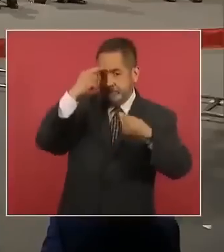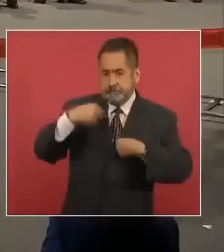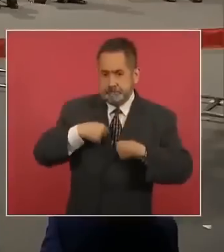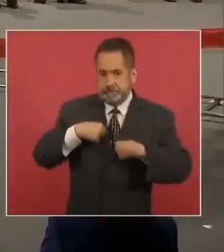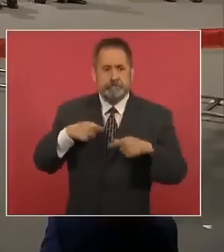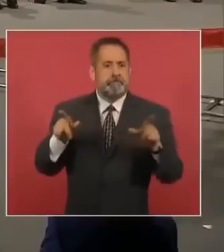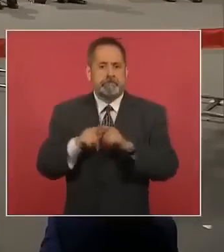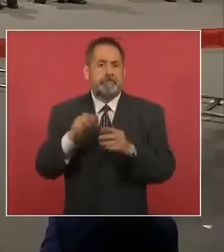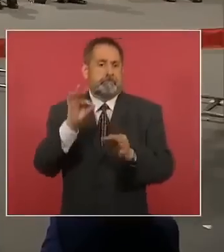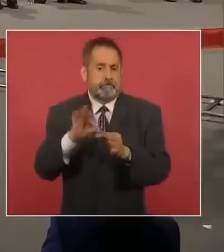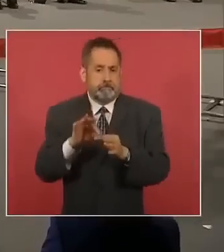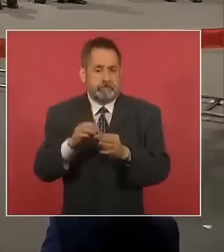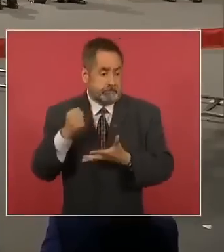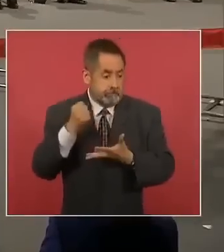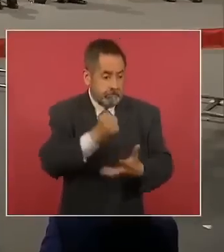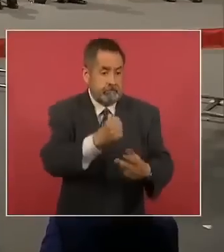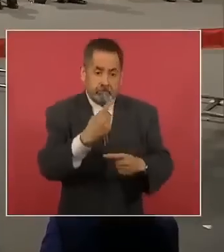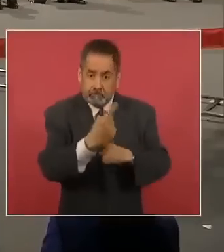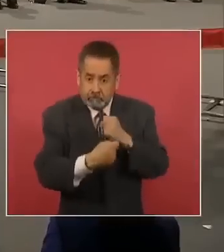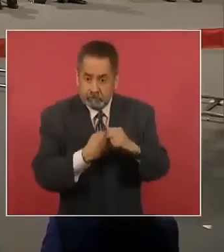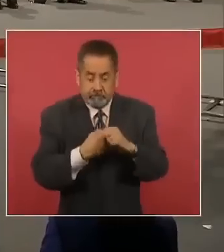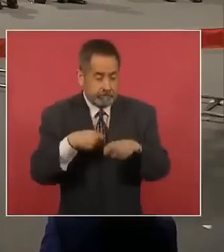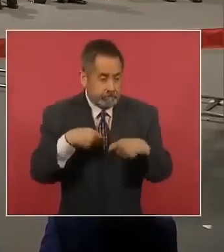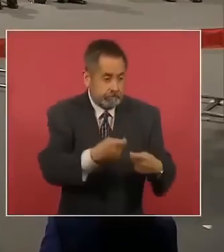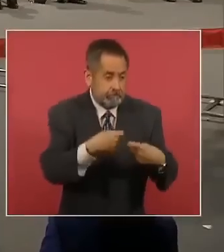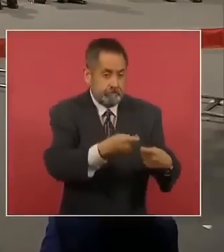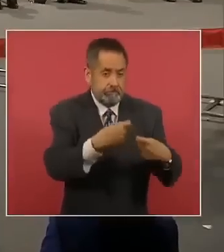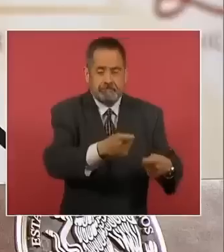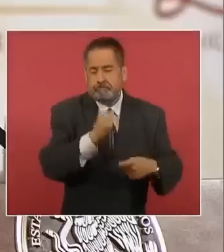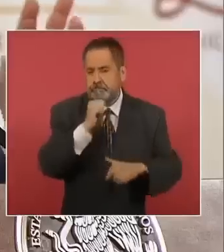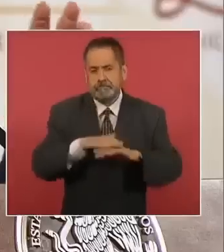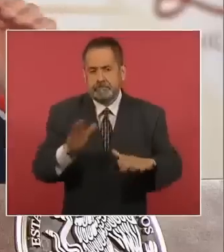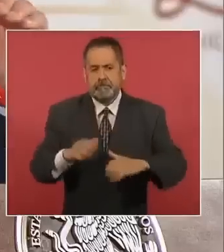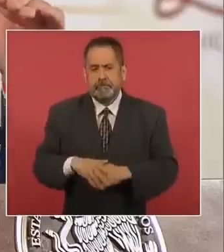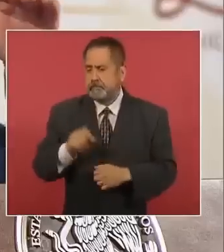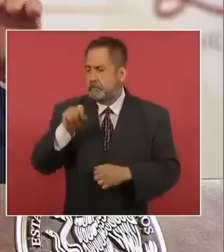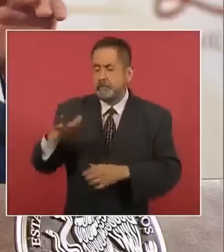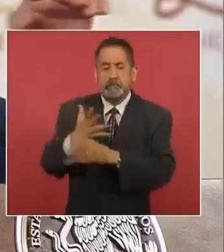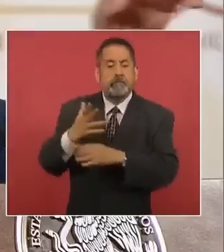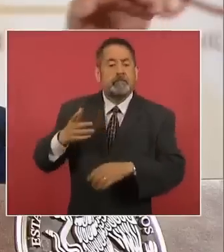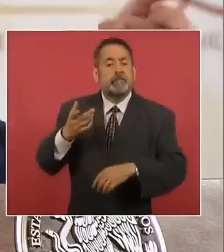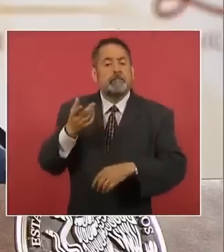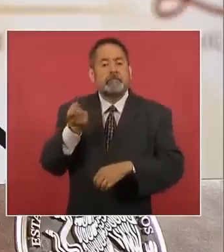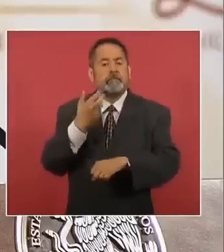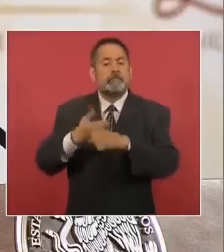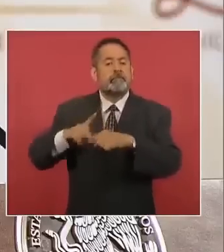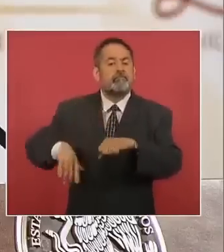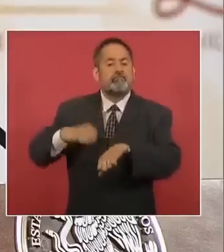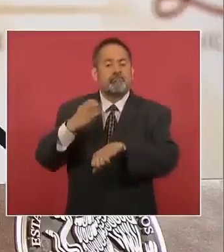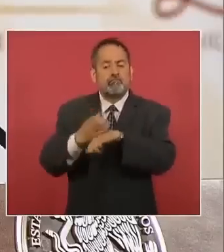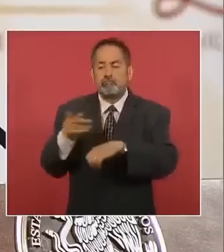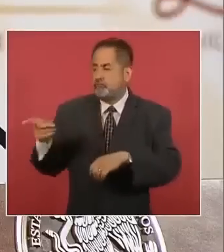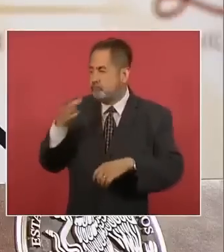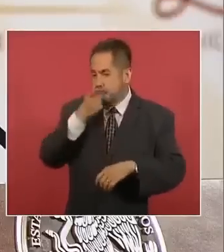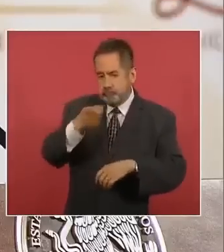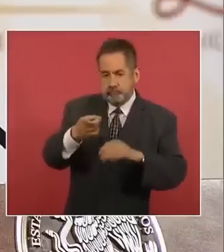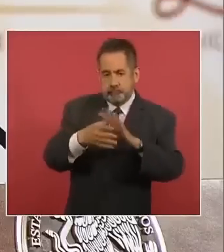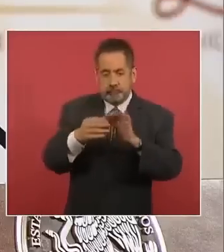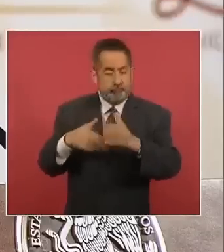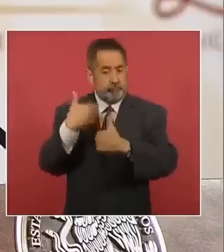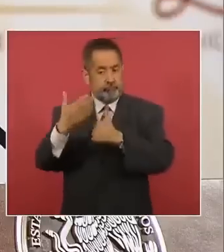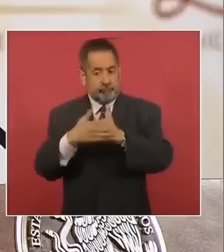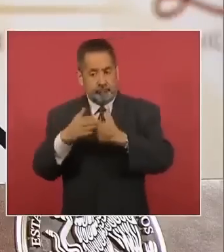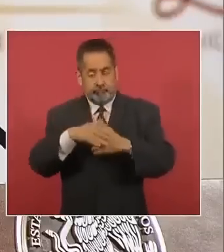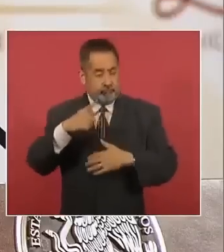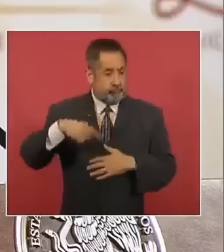gobernación estamos incorporando también la constitución el mecanismo para que los ciudadanos puedan acceder al